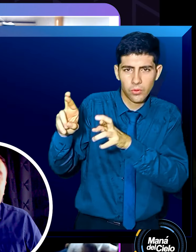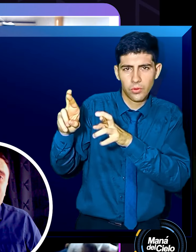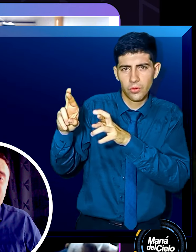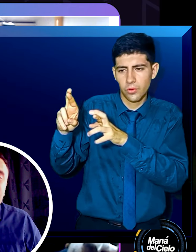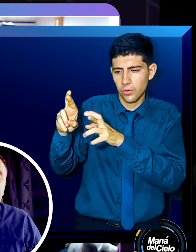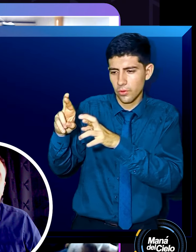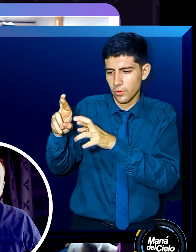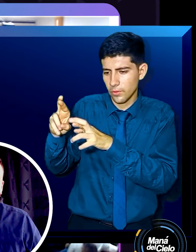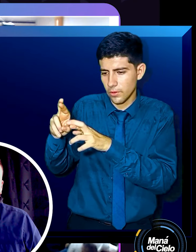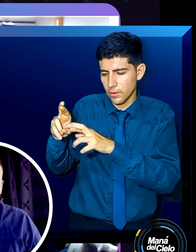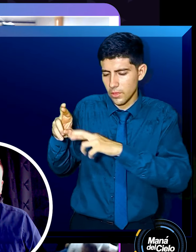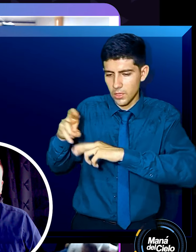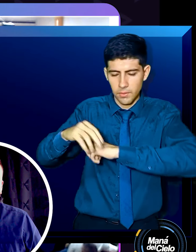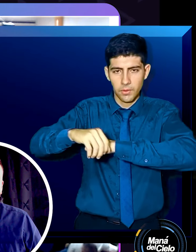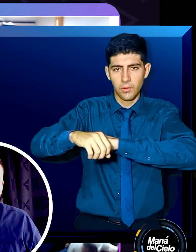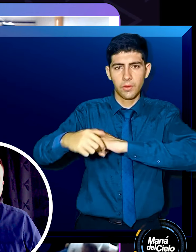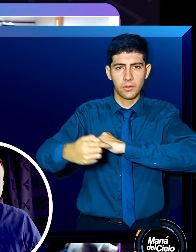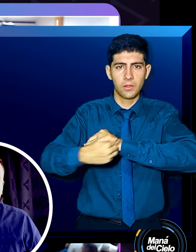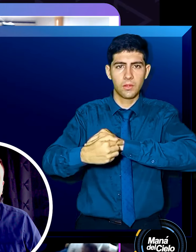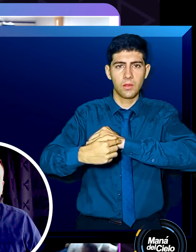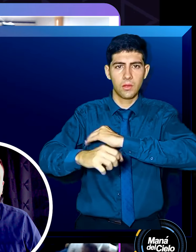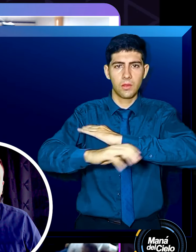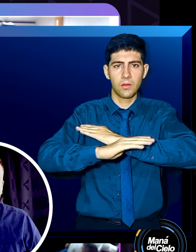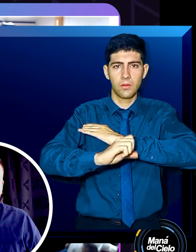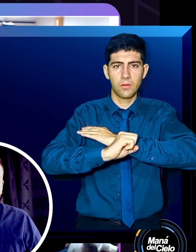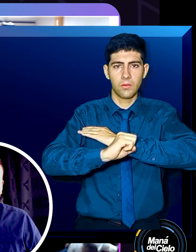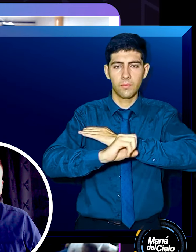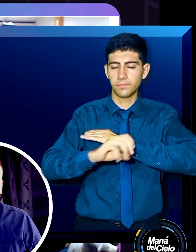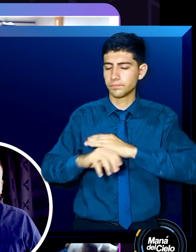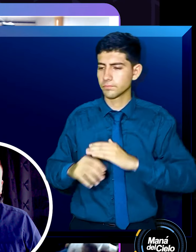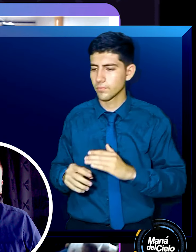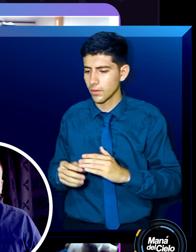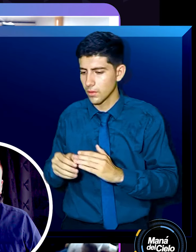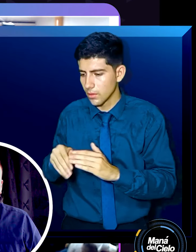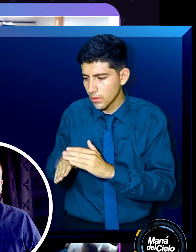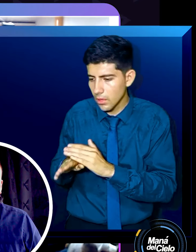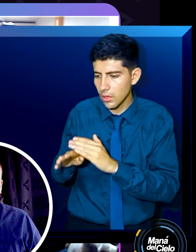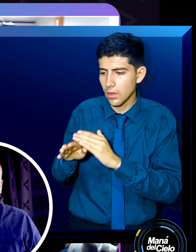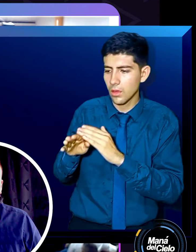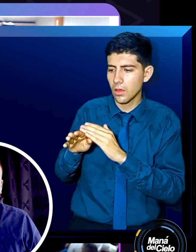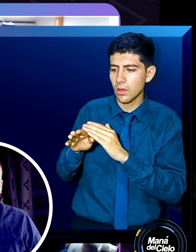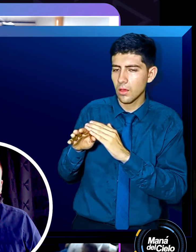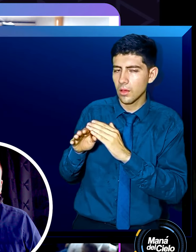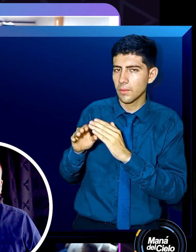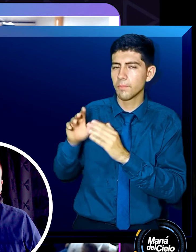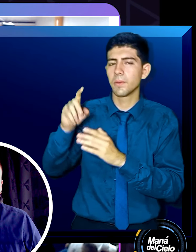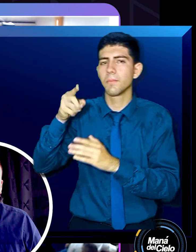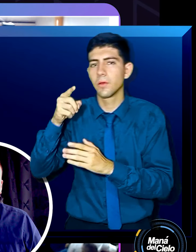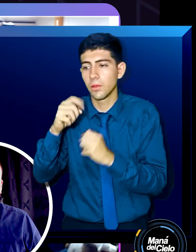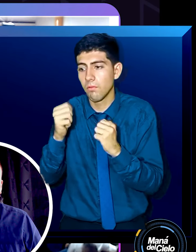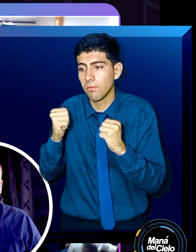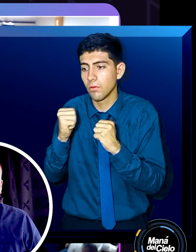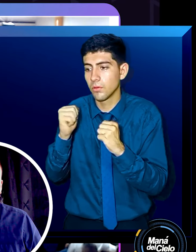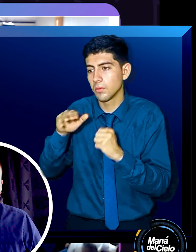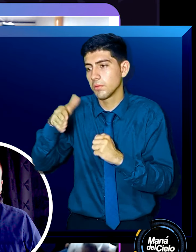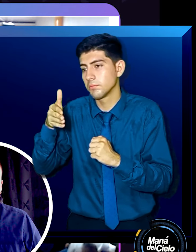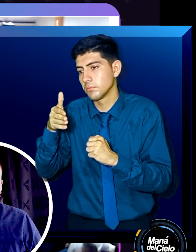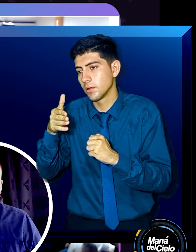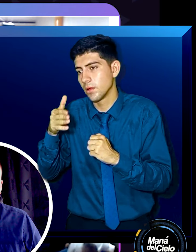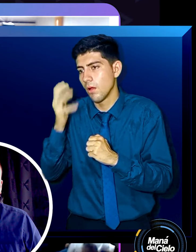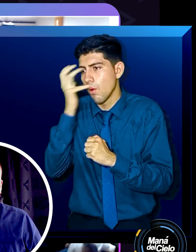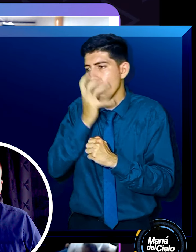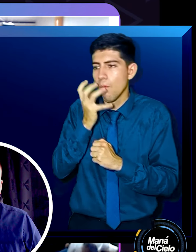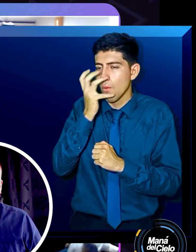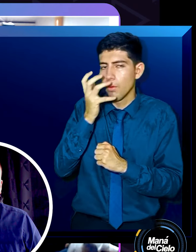caliente. Entré hasta las rodillas, fresco, pero al poco rato no estaba tan fresca. Y